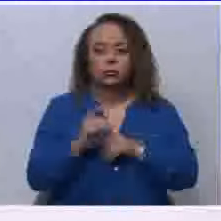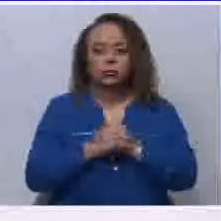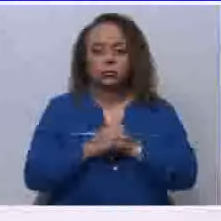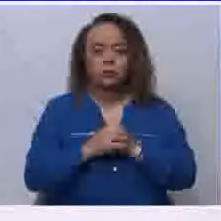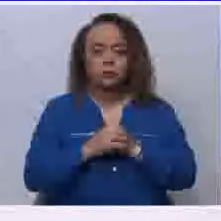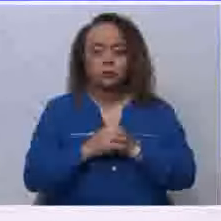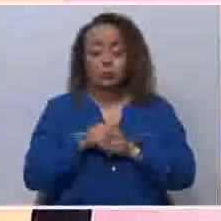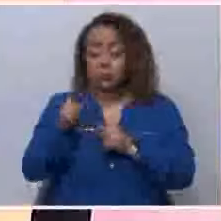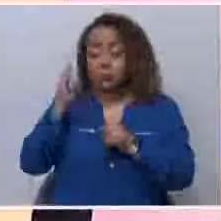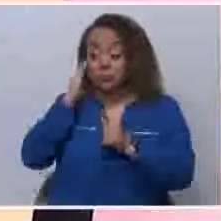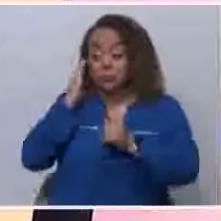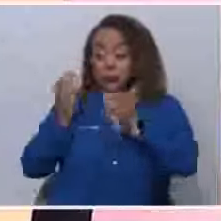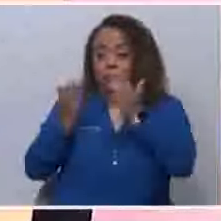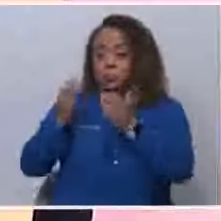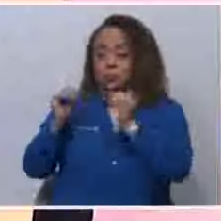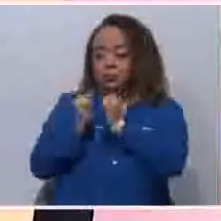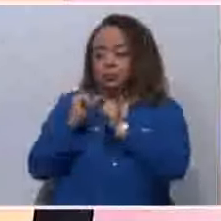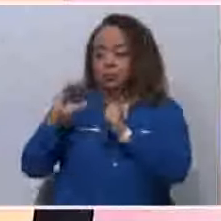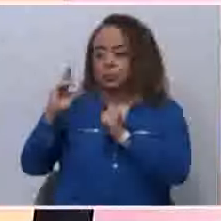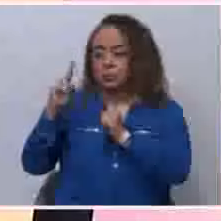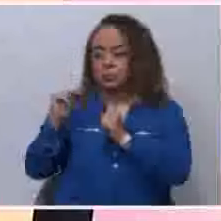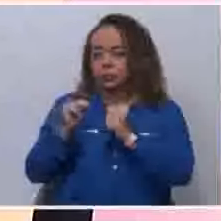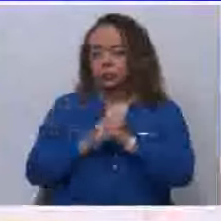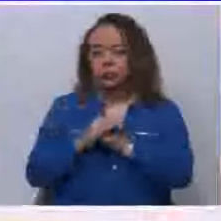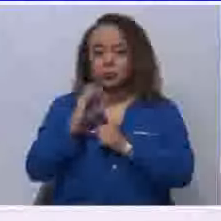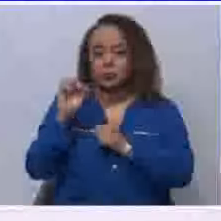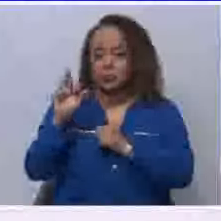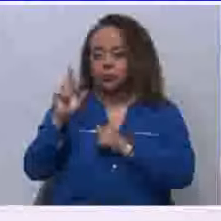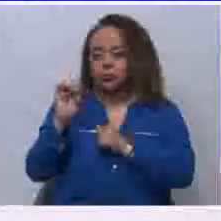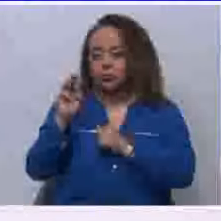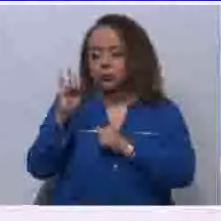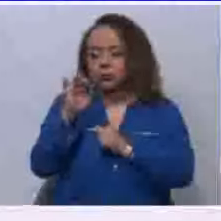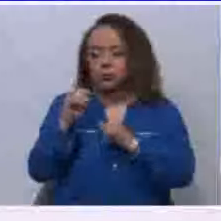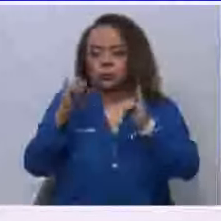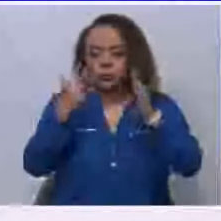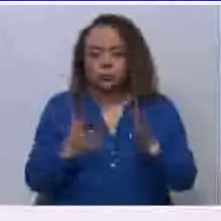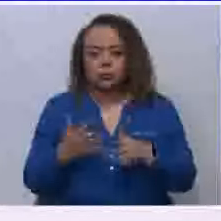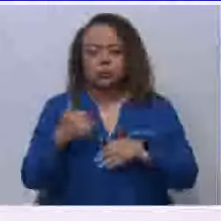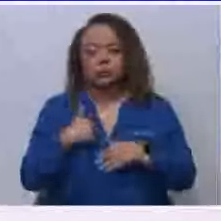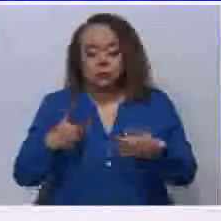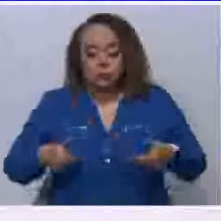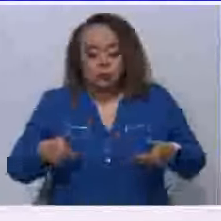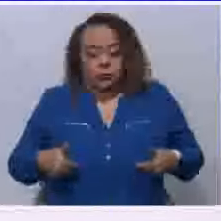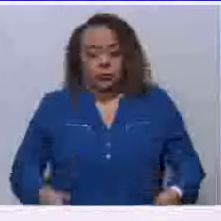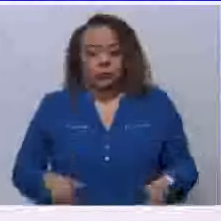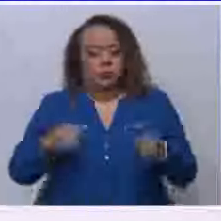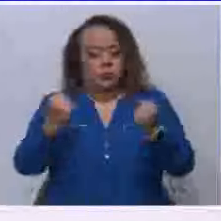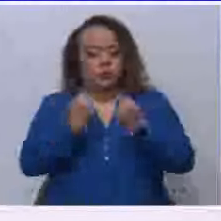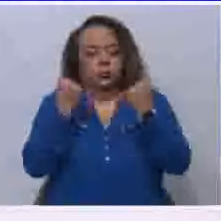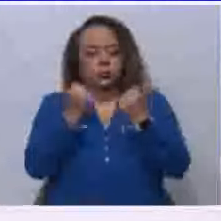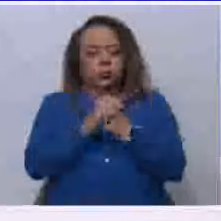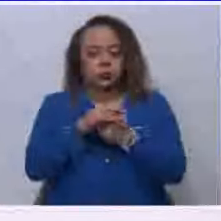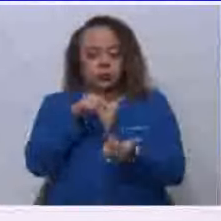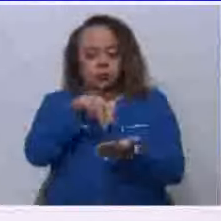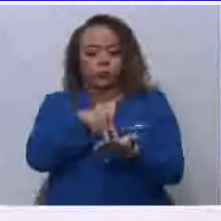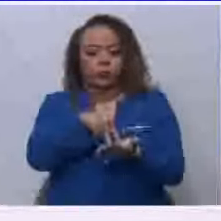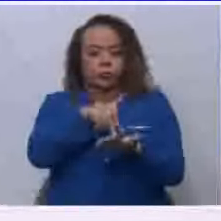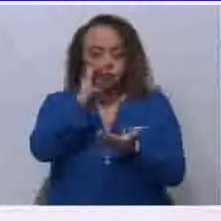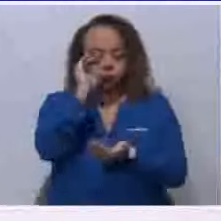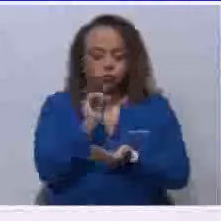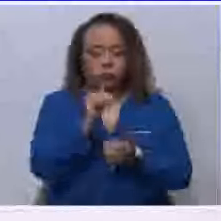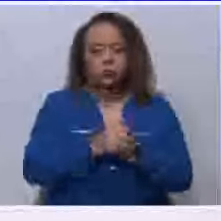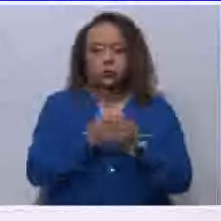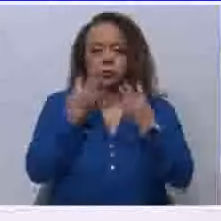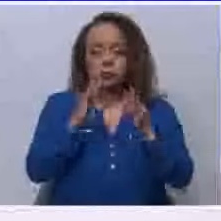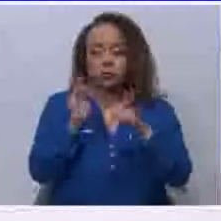¿sabes que lo comparan con el Kun? Romario y el Kun Agüero son jugadores de tren inferior potente, claro. De centro de gravedad bajo, de tratar de usar